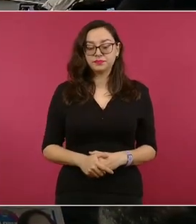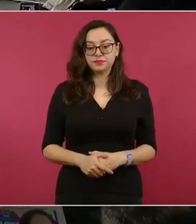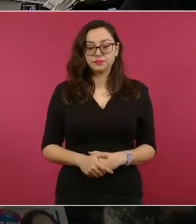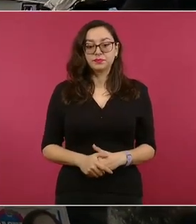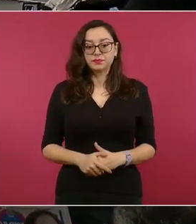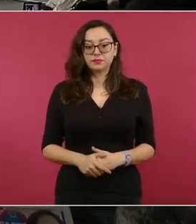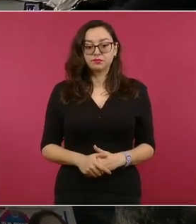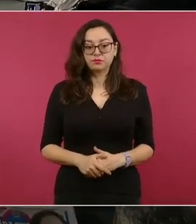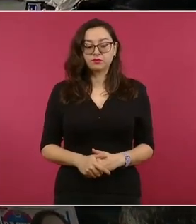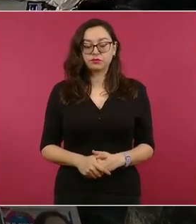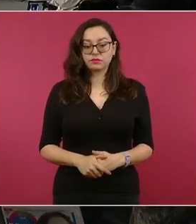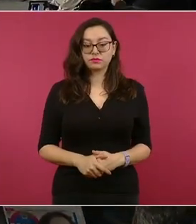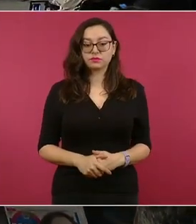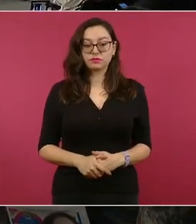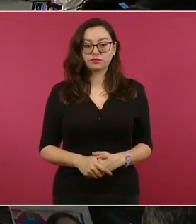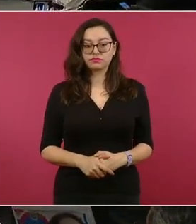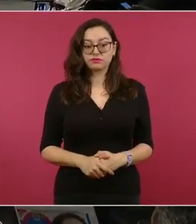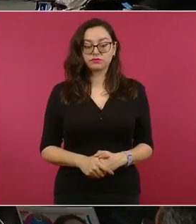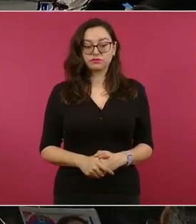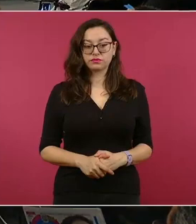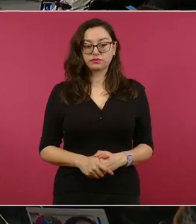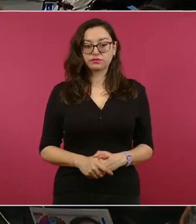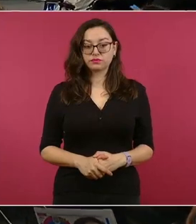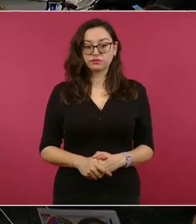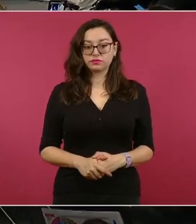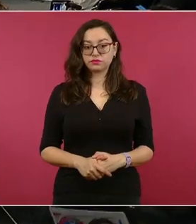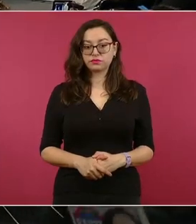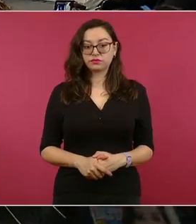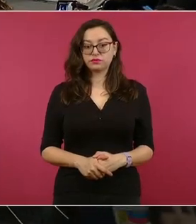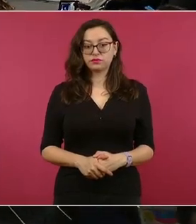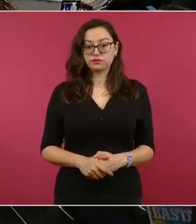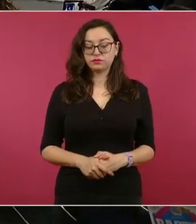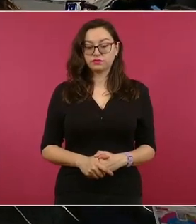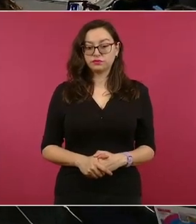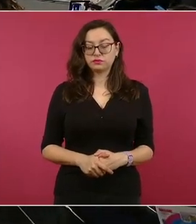lo que se busca es